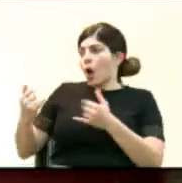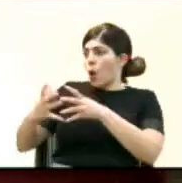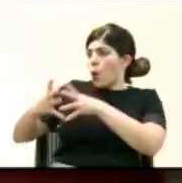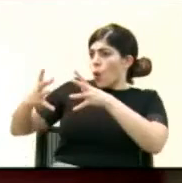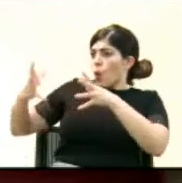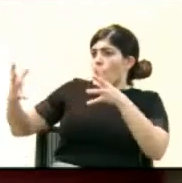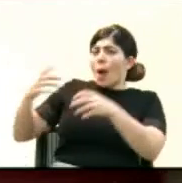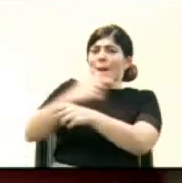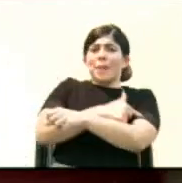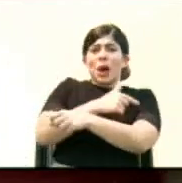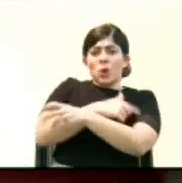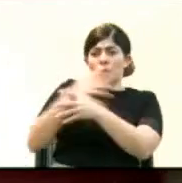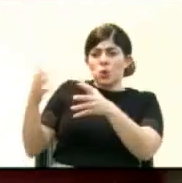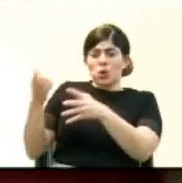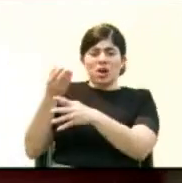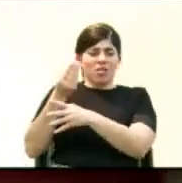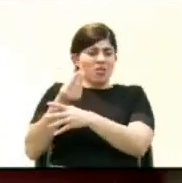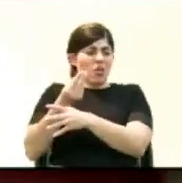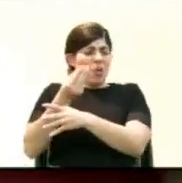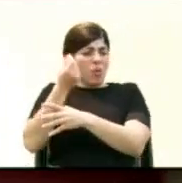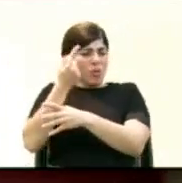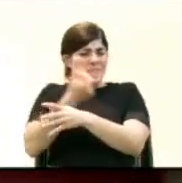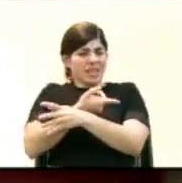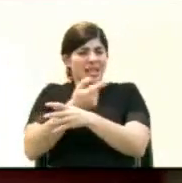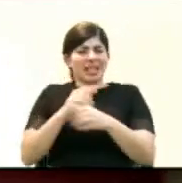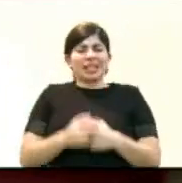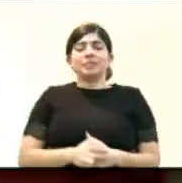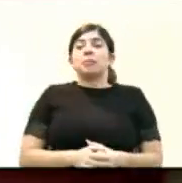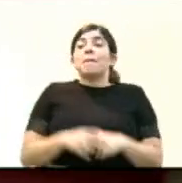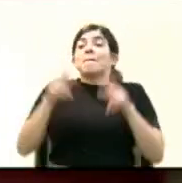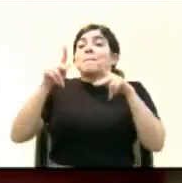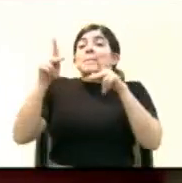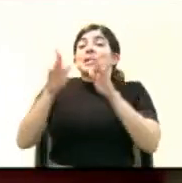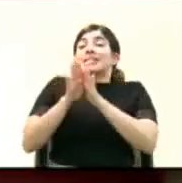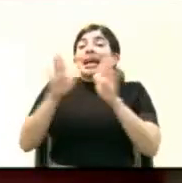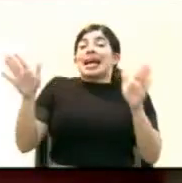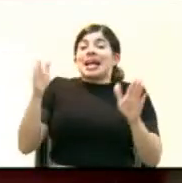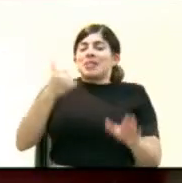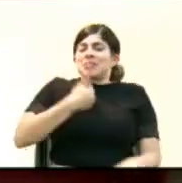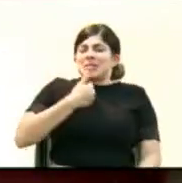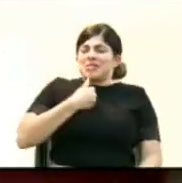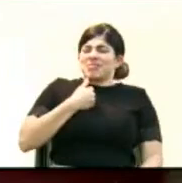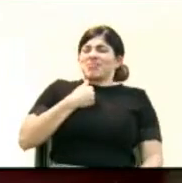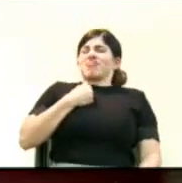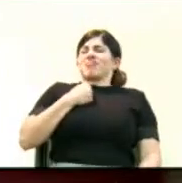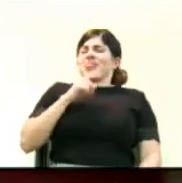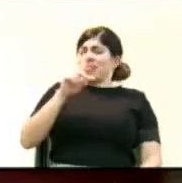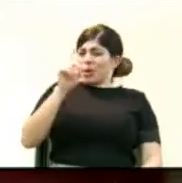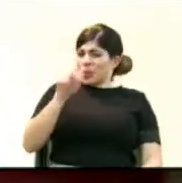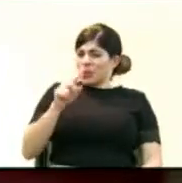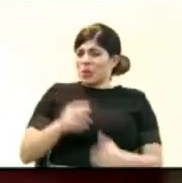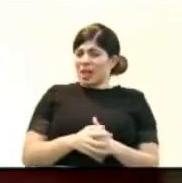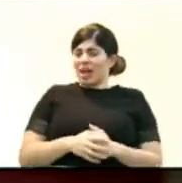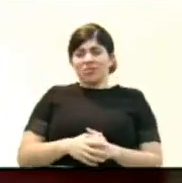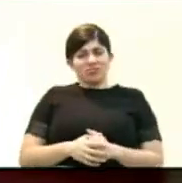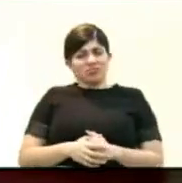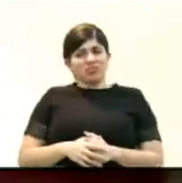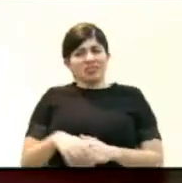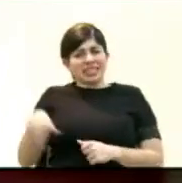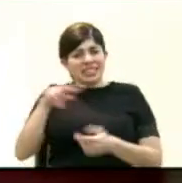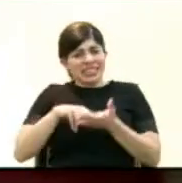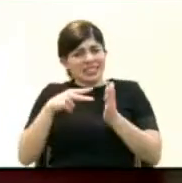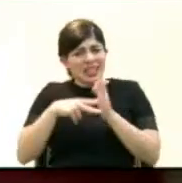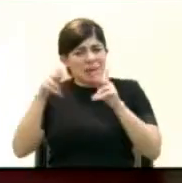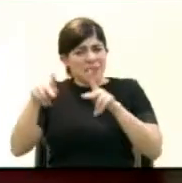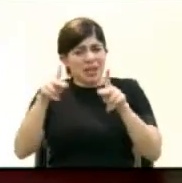vacunación que se ha venido desarrollando? Es decir, la pregunta que se hace la gente y con cierta inquietud es hasta dónde está siendo tan